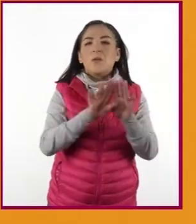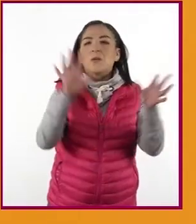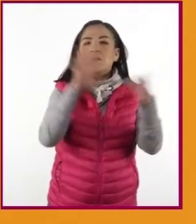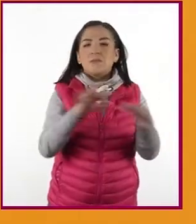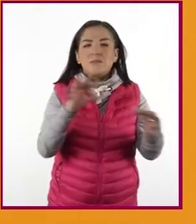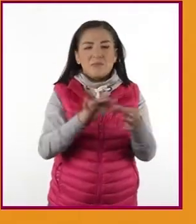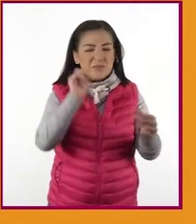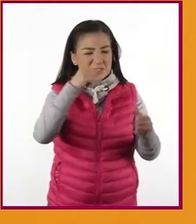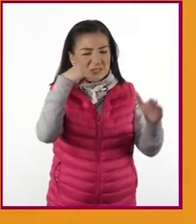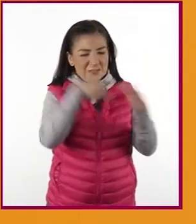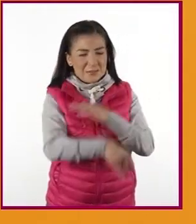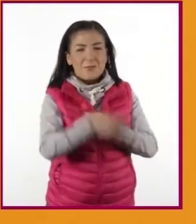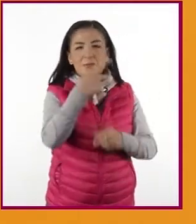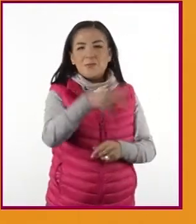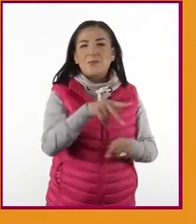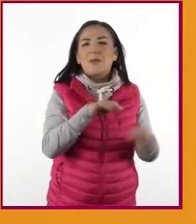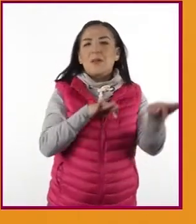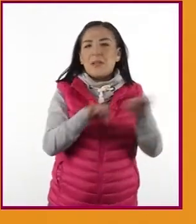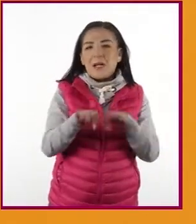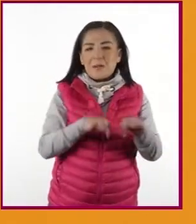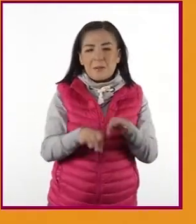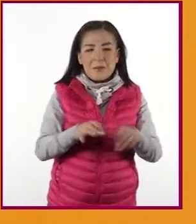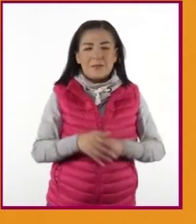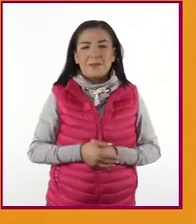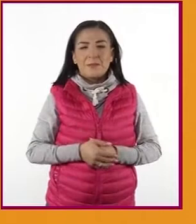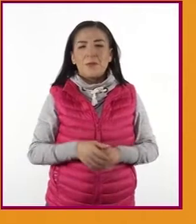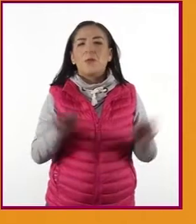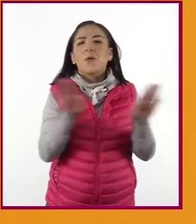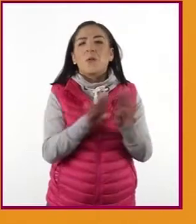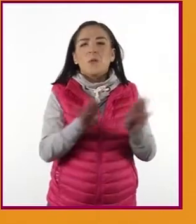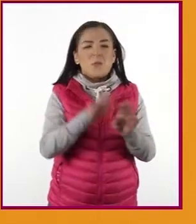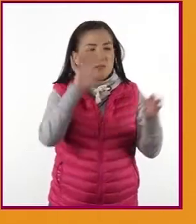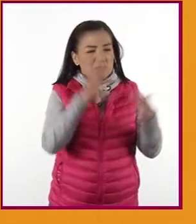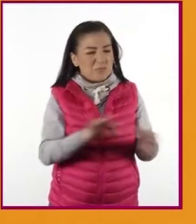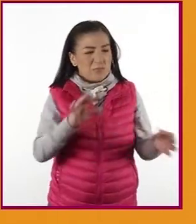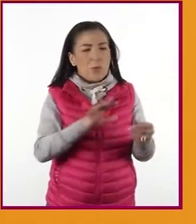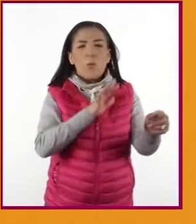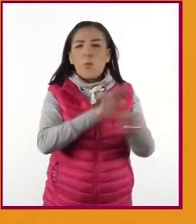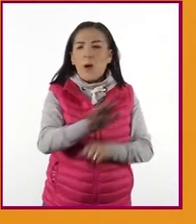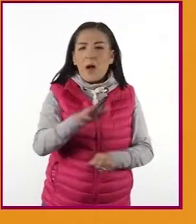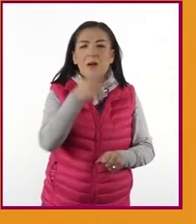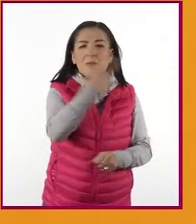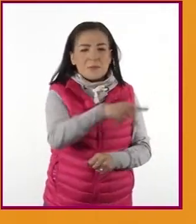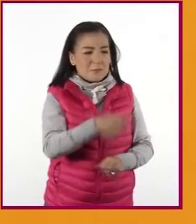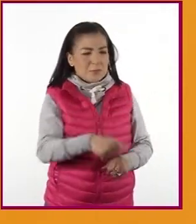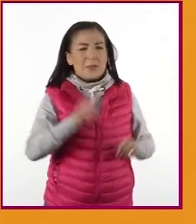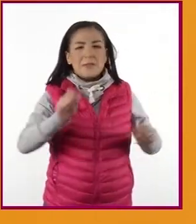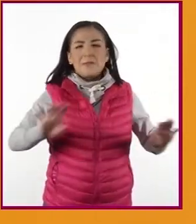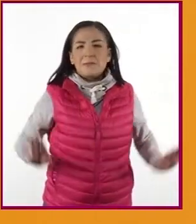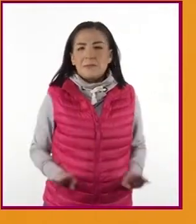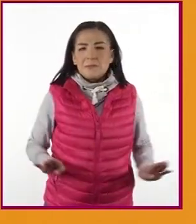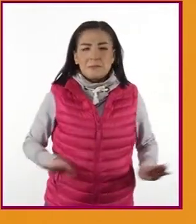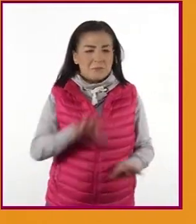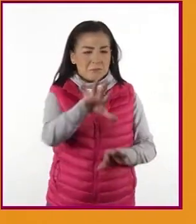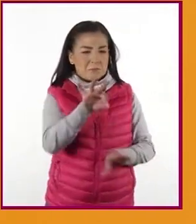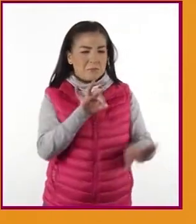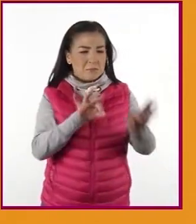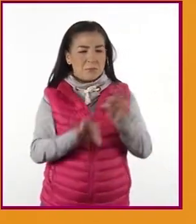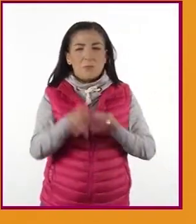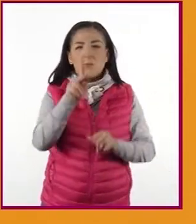antologadores, explicar cuáles son las características de los poemas seleccionados y, por